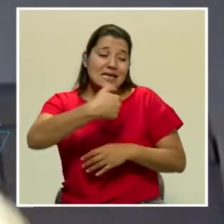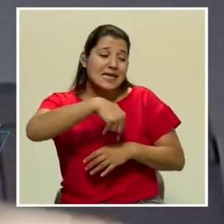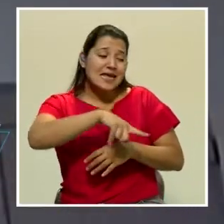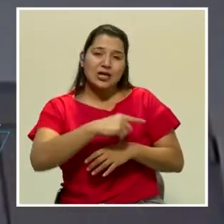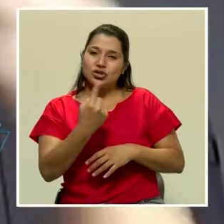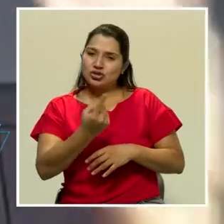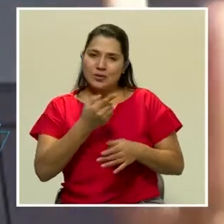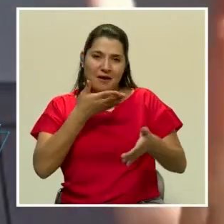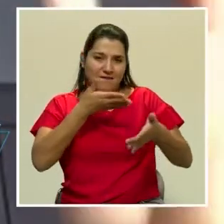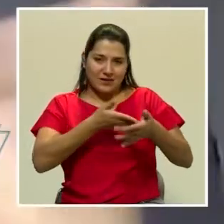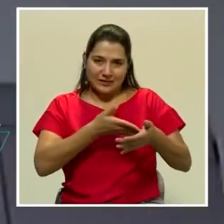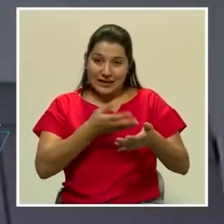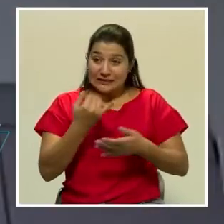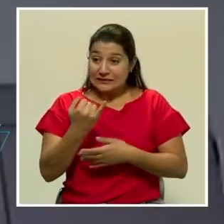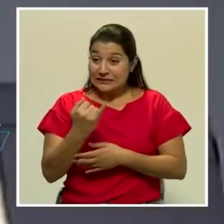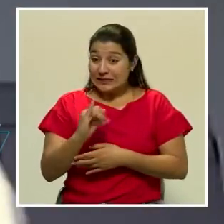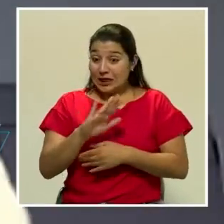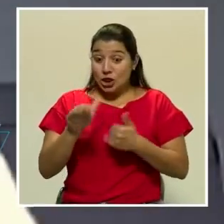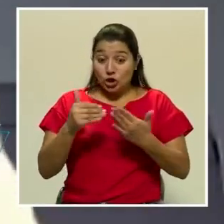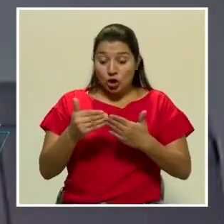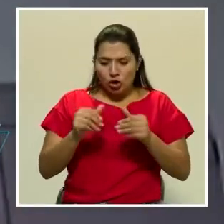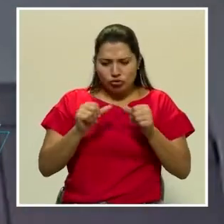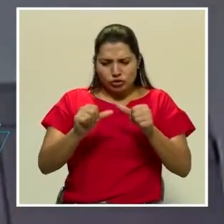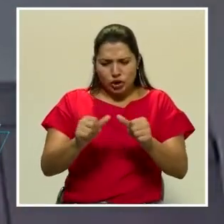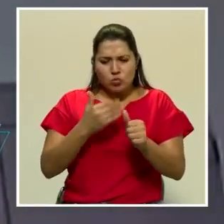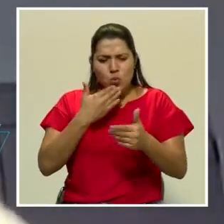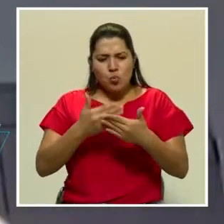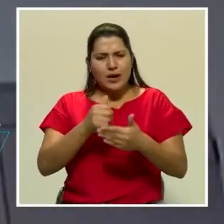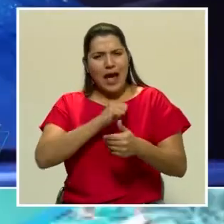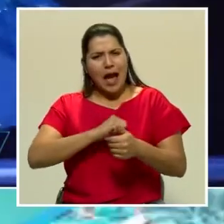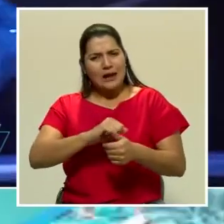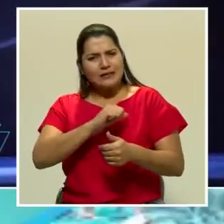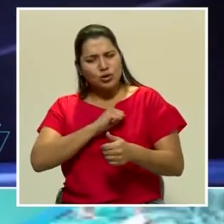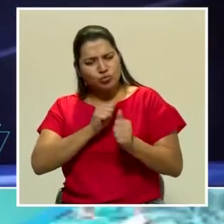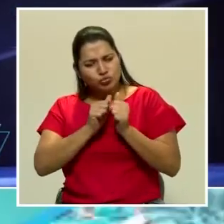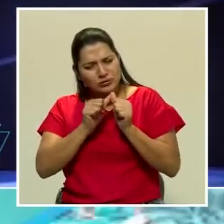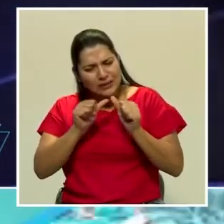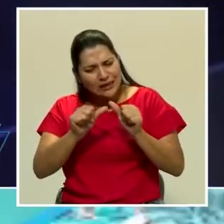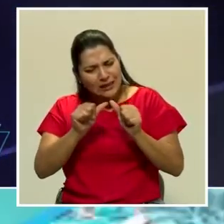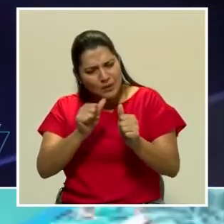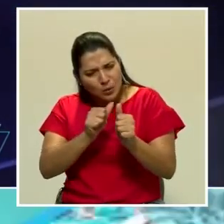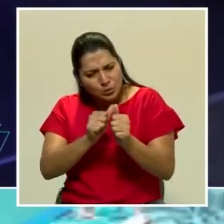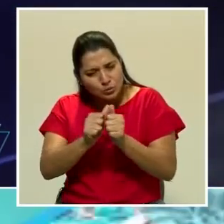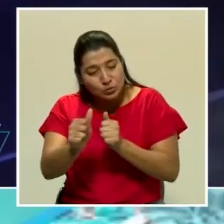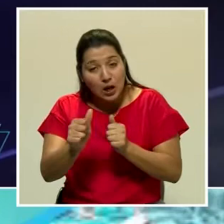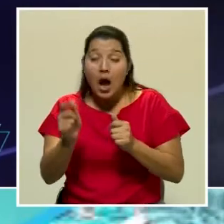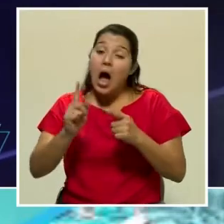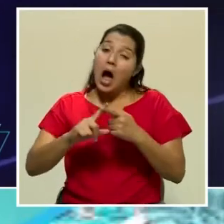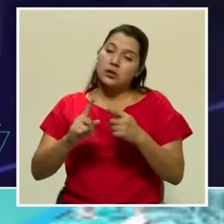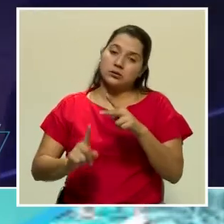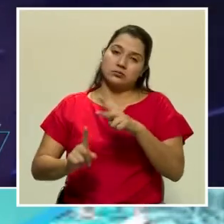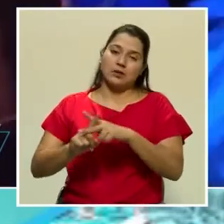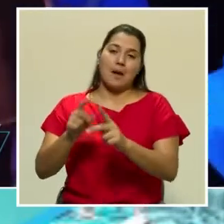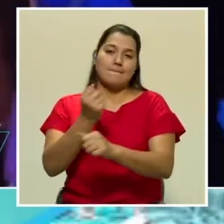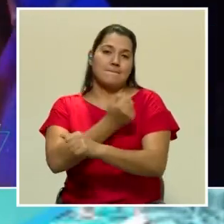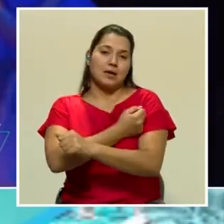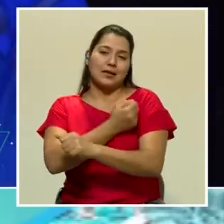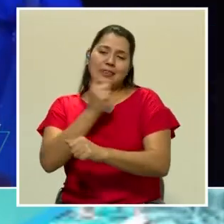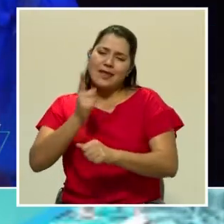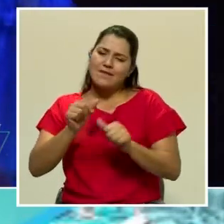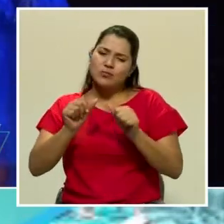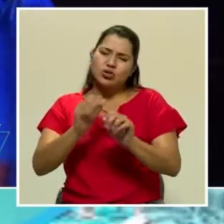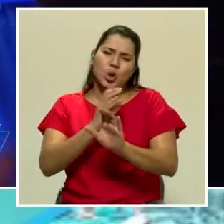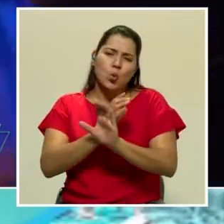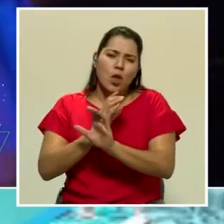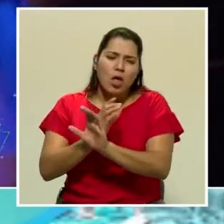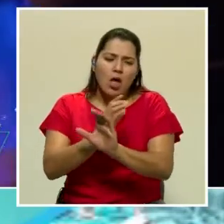Si todos nos comportamos bien y vamos saliendo de la situación, igual hasta que no tengamos una vacuna, vamos a tener que cuidarnos mucho los